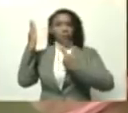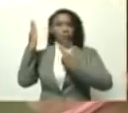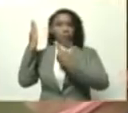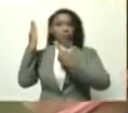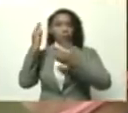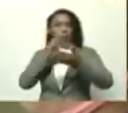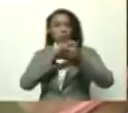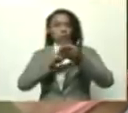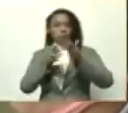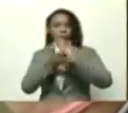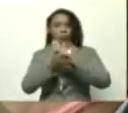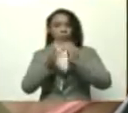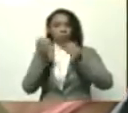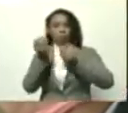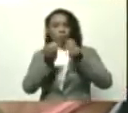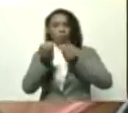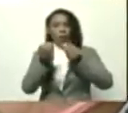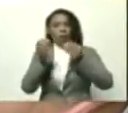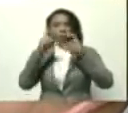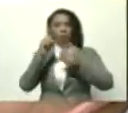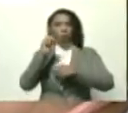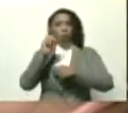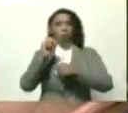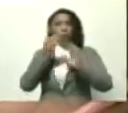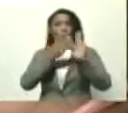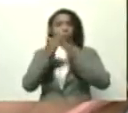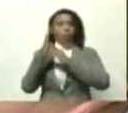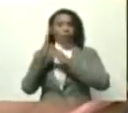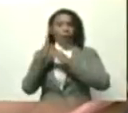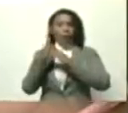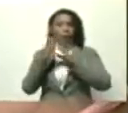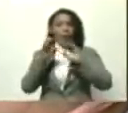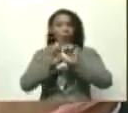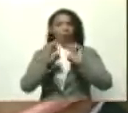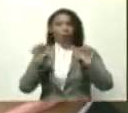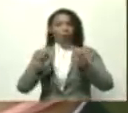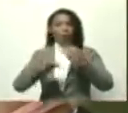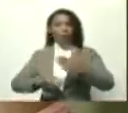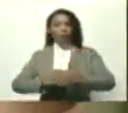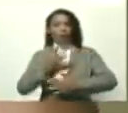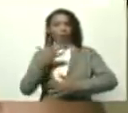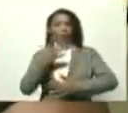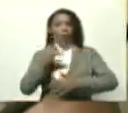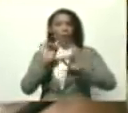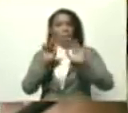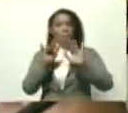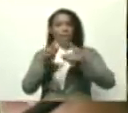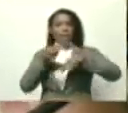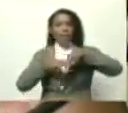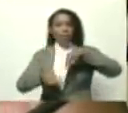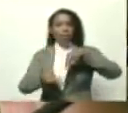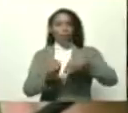bien. Comunidad Educativa o CEE, Fundación Pies Descalzos.